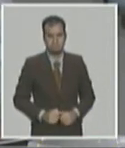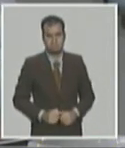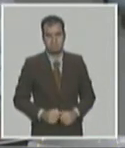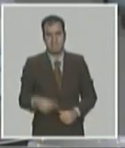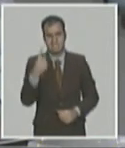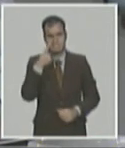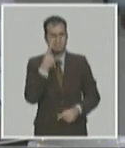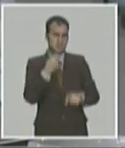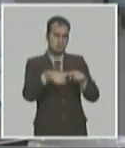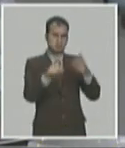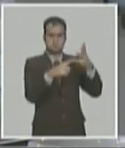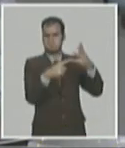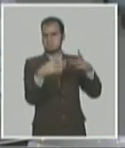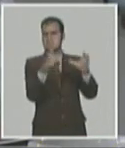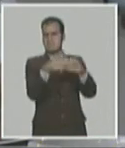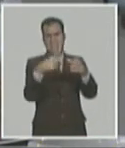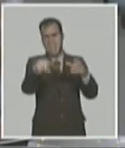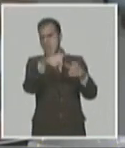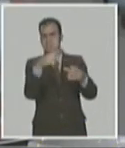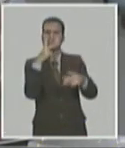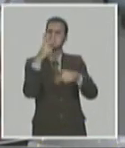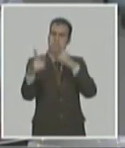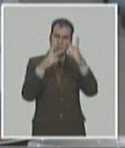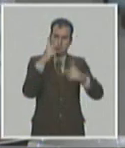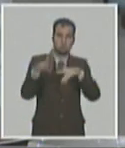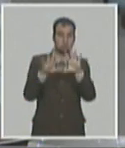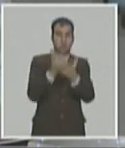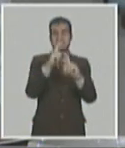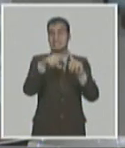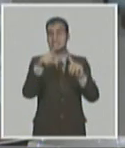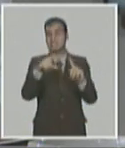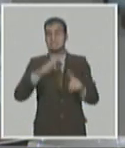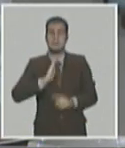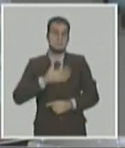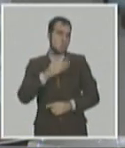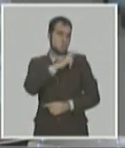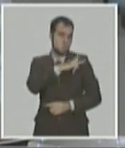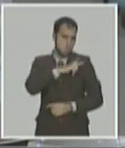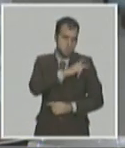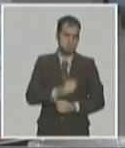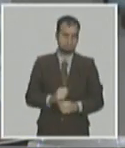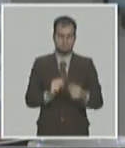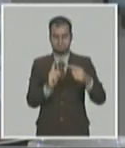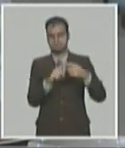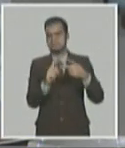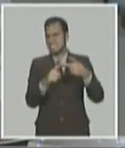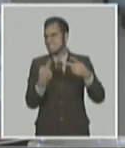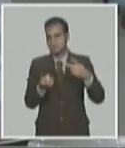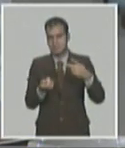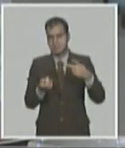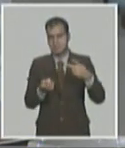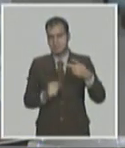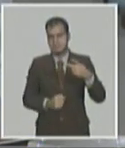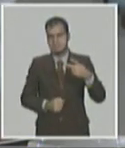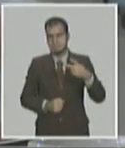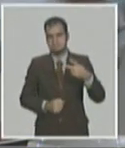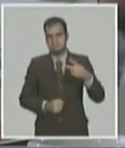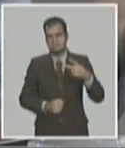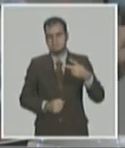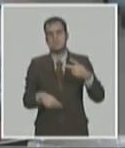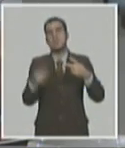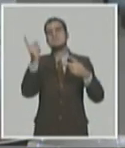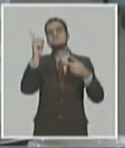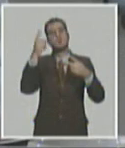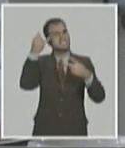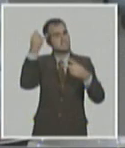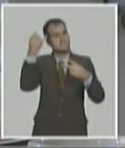trabajo que están atendiendo los temas relacionados con cuadros, con la conceptualización desde el punto de vista político,